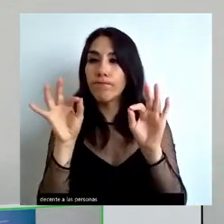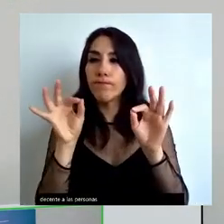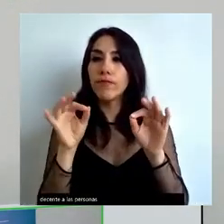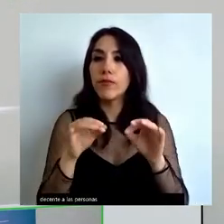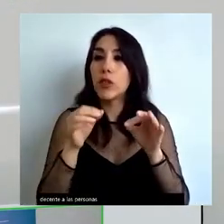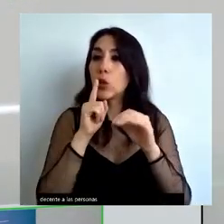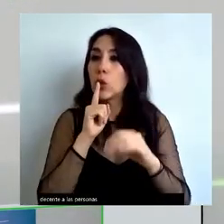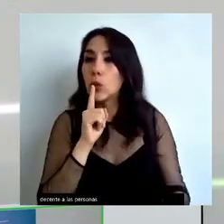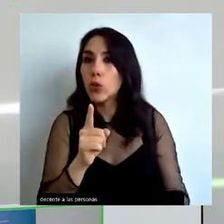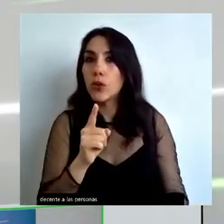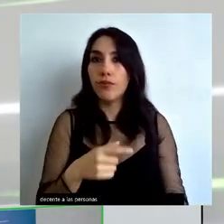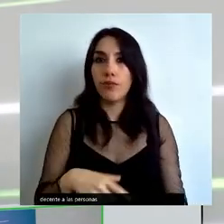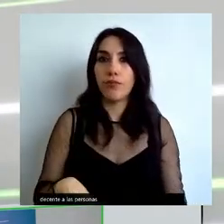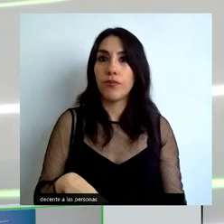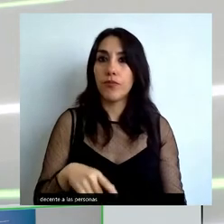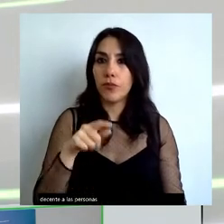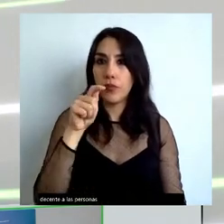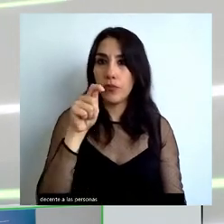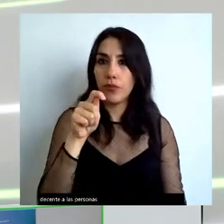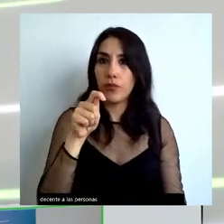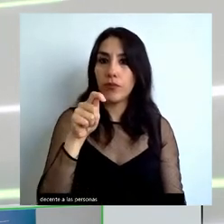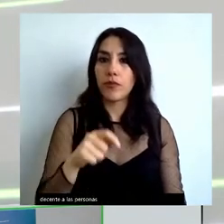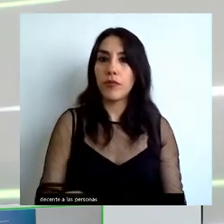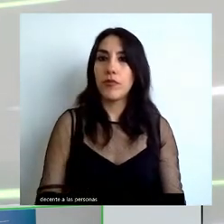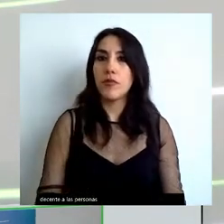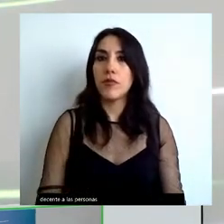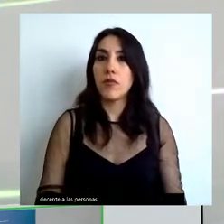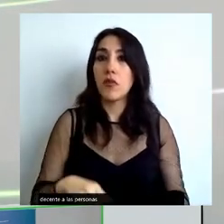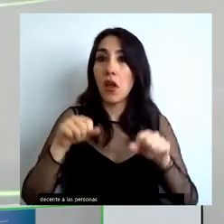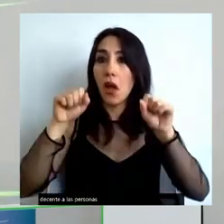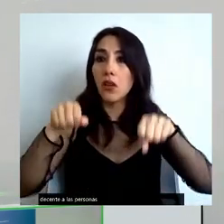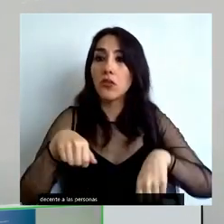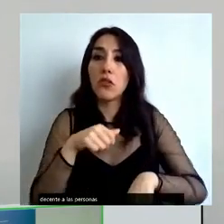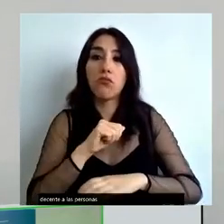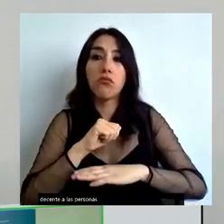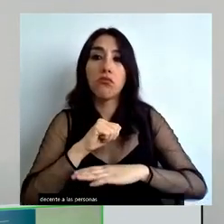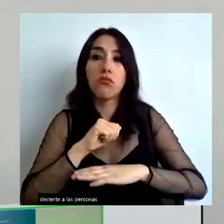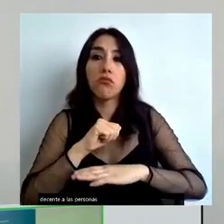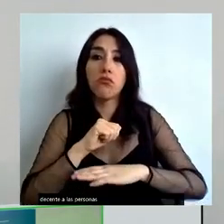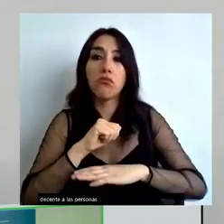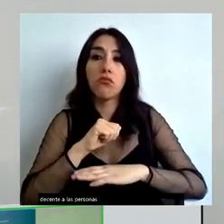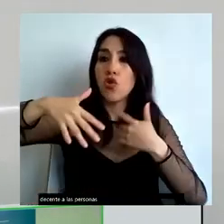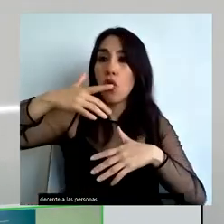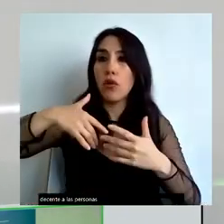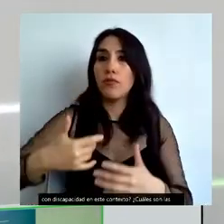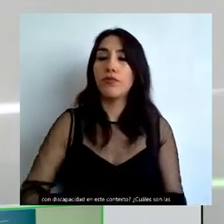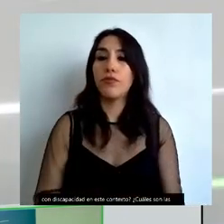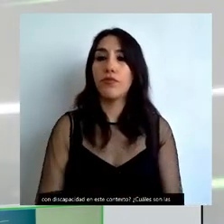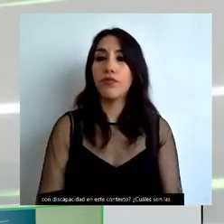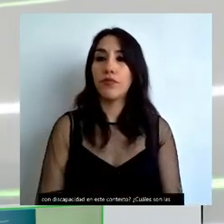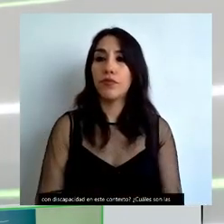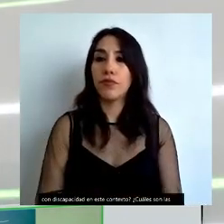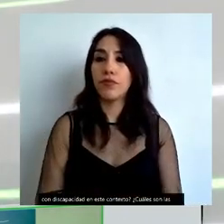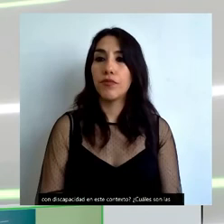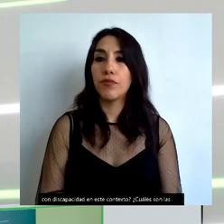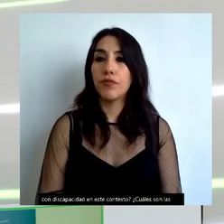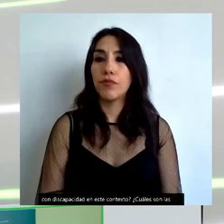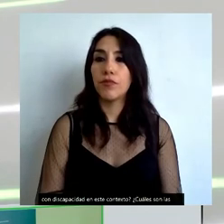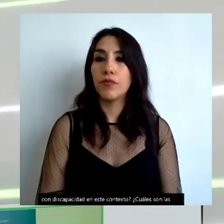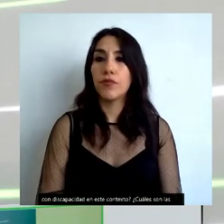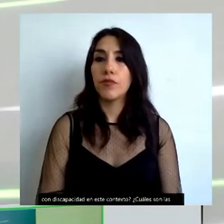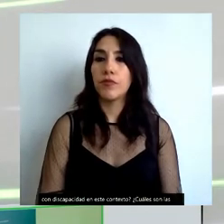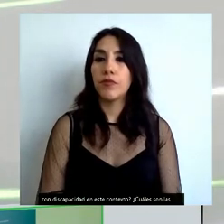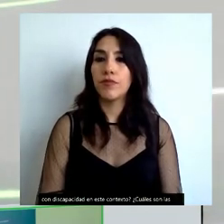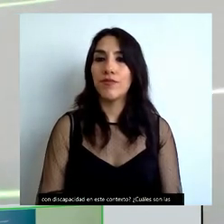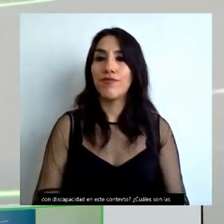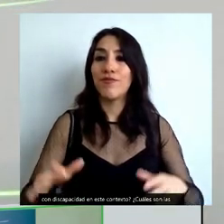empleadores en esta materia? Hola, Carola, Carolina,